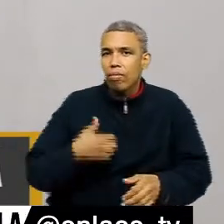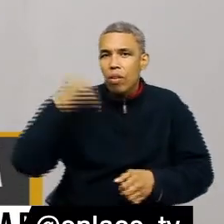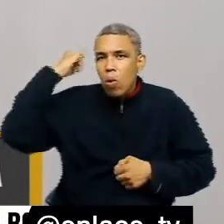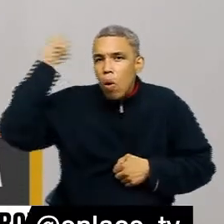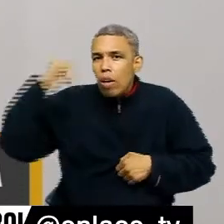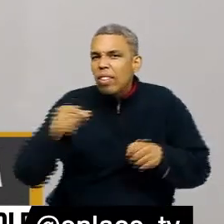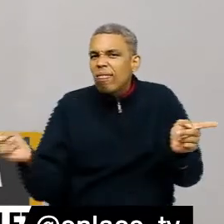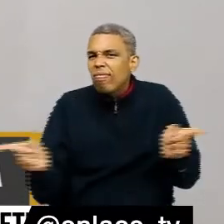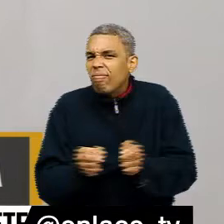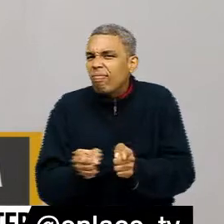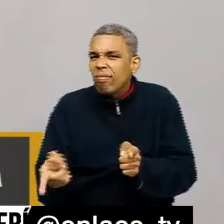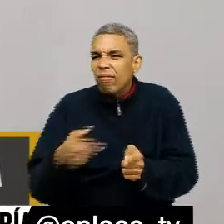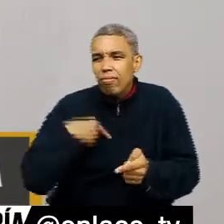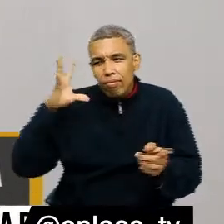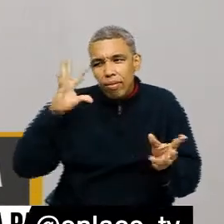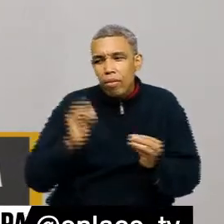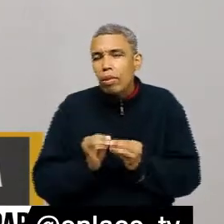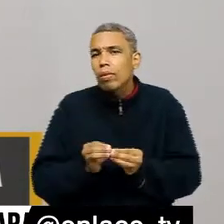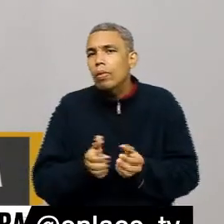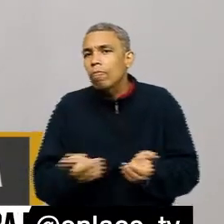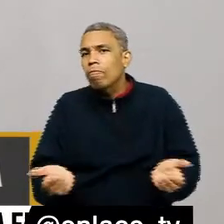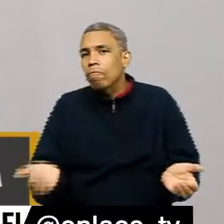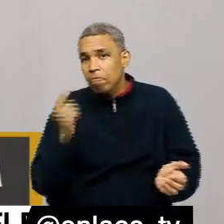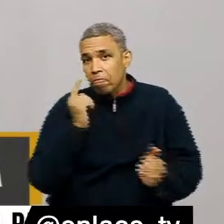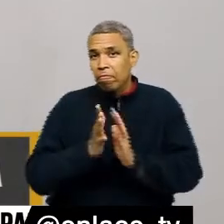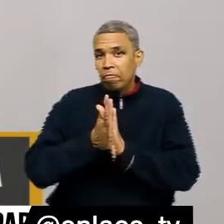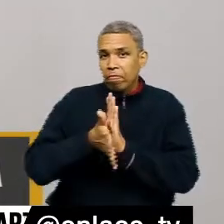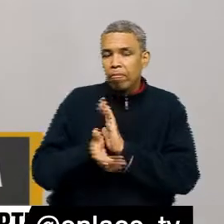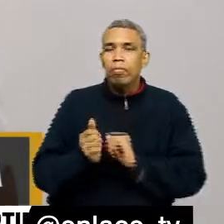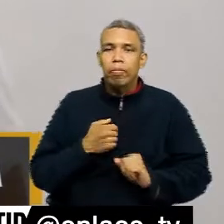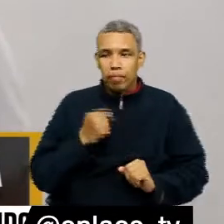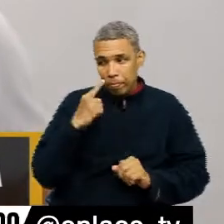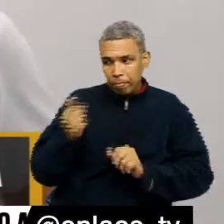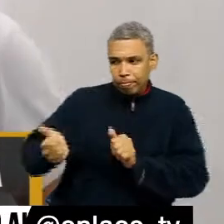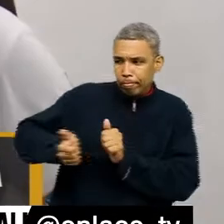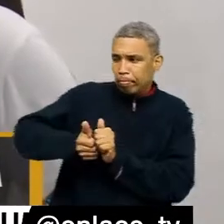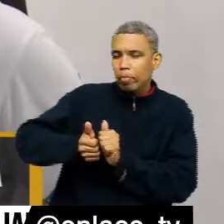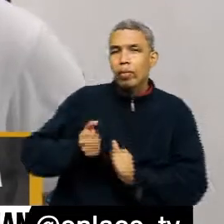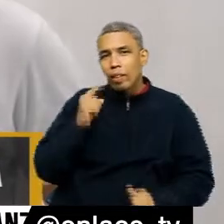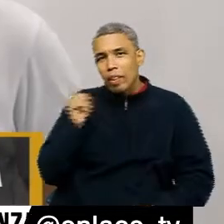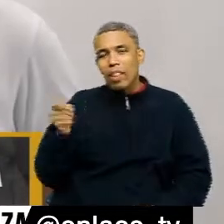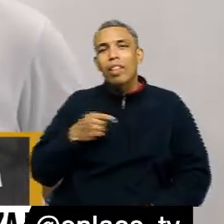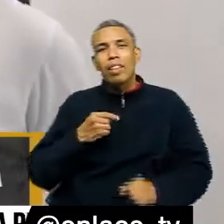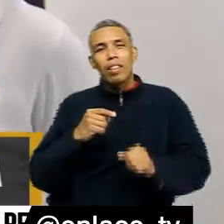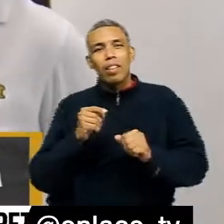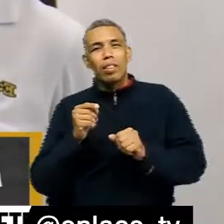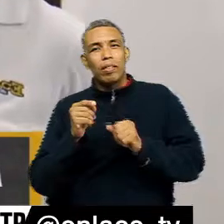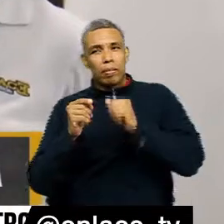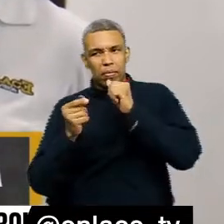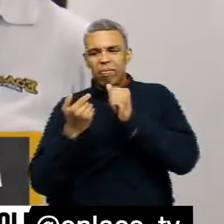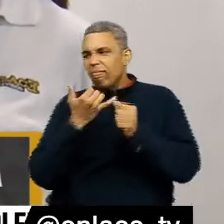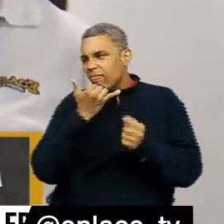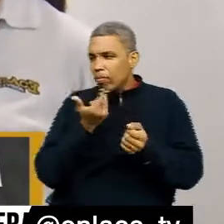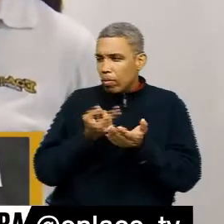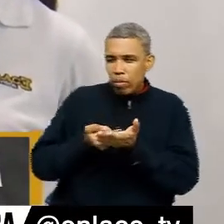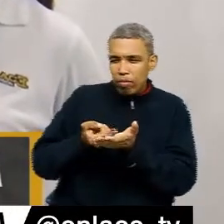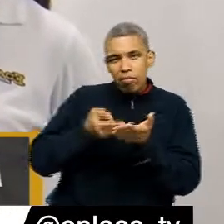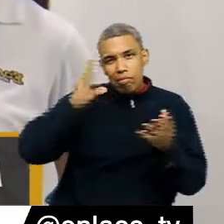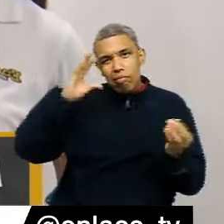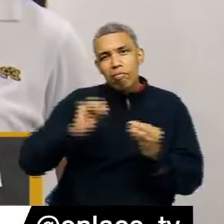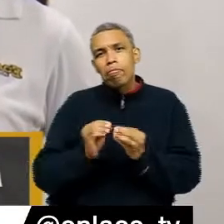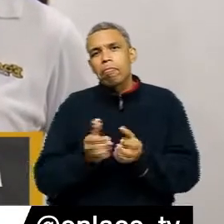conflicto armado de Barranca Bermeja y la región del Magdalena Medio. Cristian Pachón, de esa entidad, nos entrega un balance de la jornada del día de hoy, Cristian. Pues sí, se estuvo haciendo